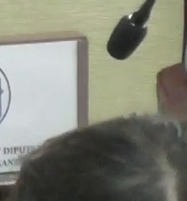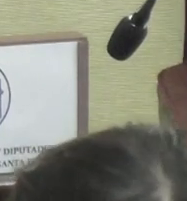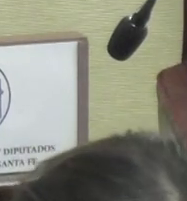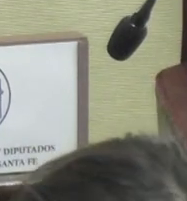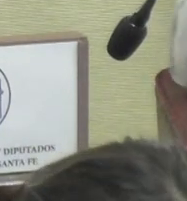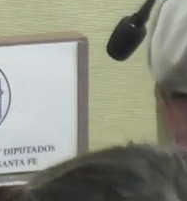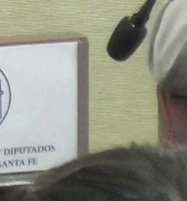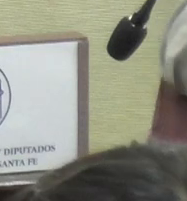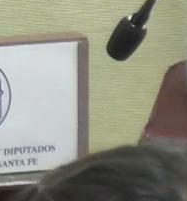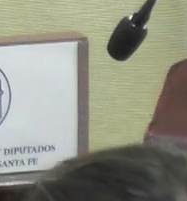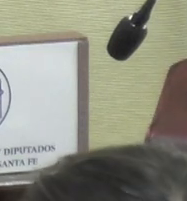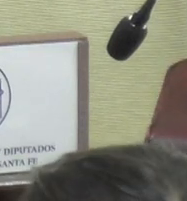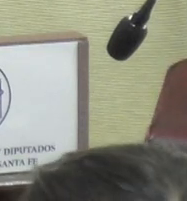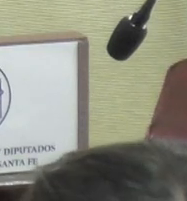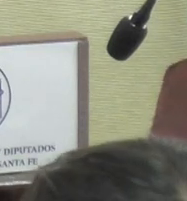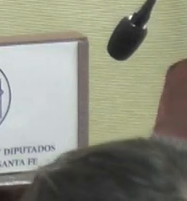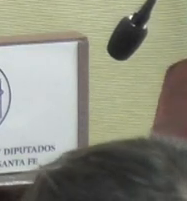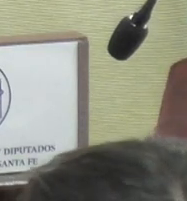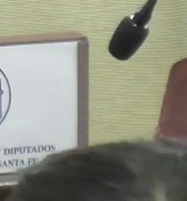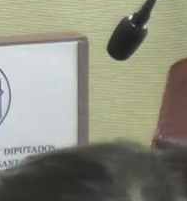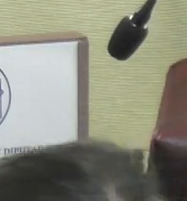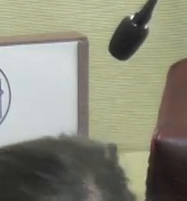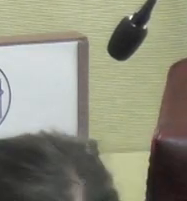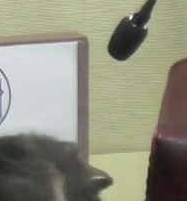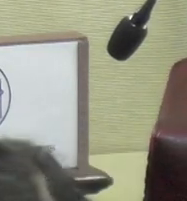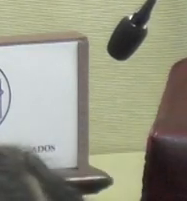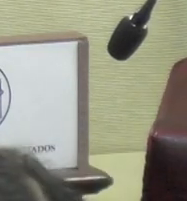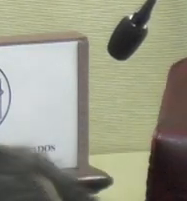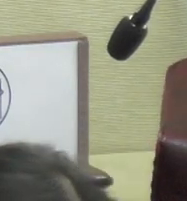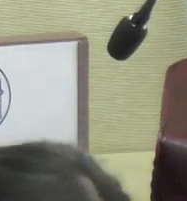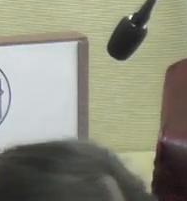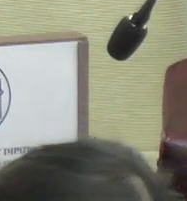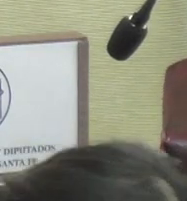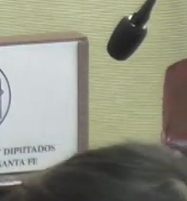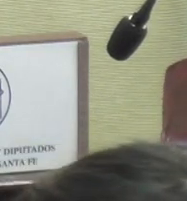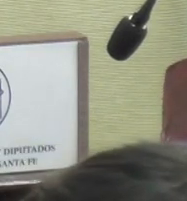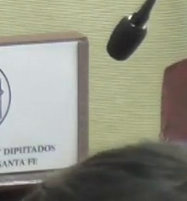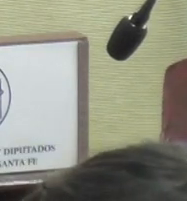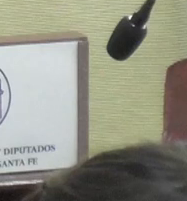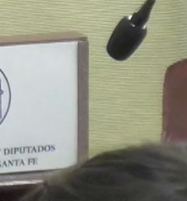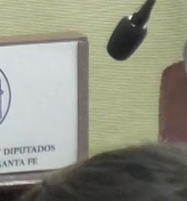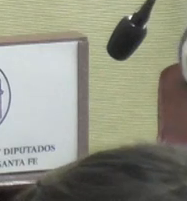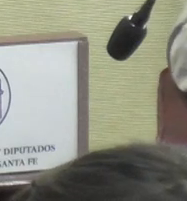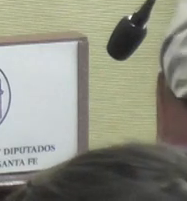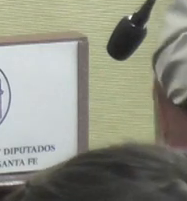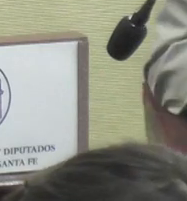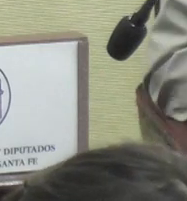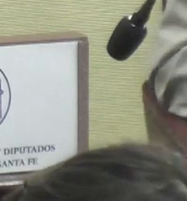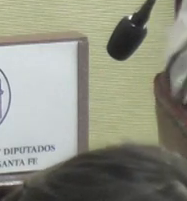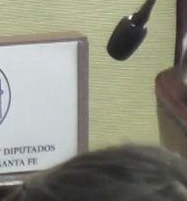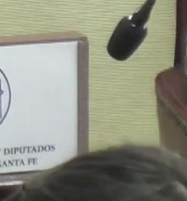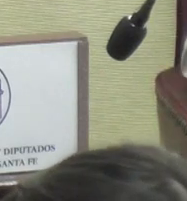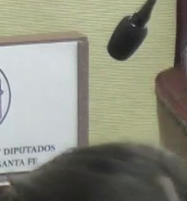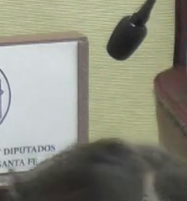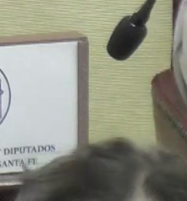Contradictorias entre sí. Por un lado, la maravillosa marcha en defensa de la educación pública y de